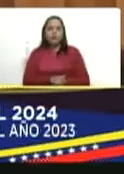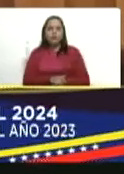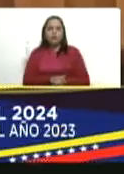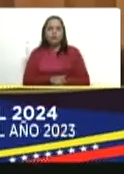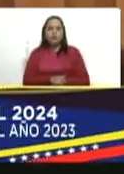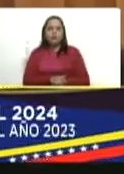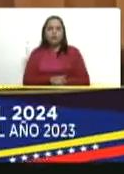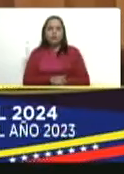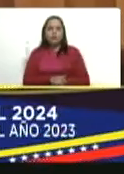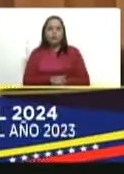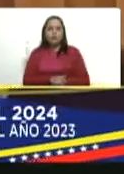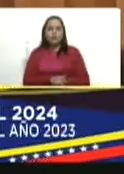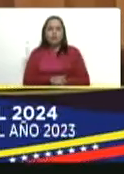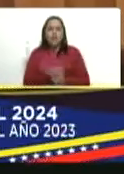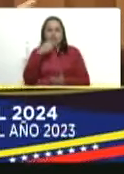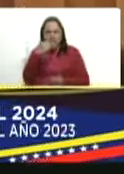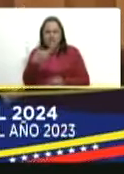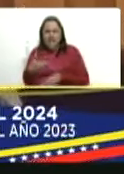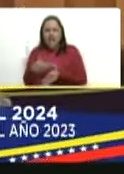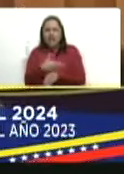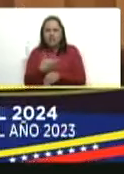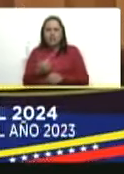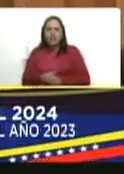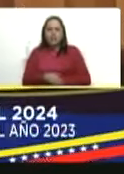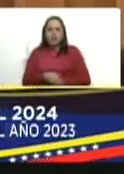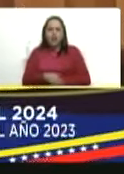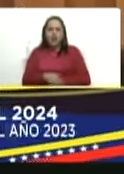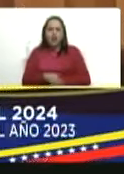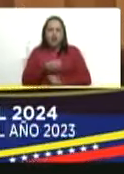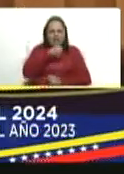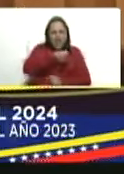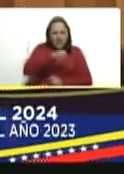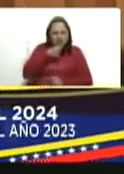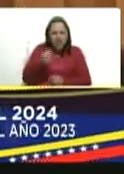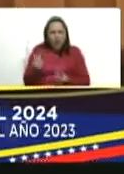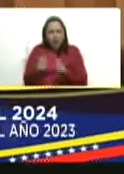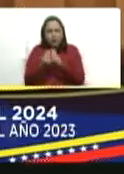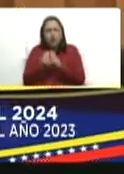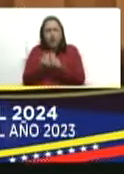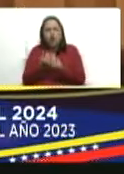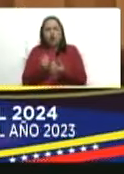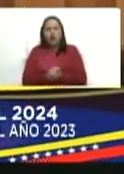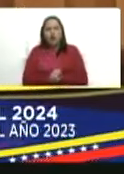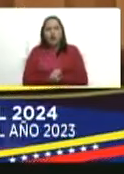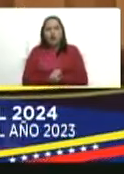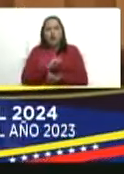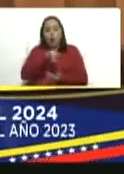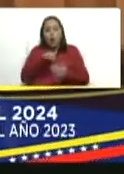Lo decía en mi podcast con Jorge Rodríguez, que estuvo muy bueno.